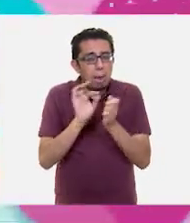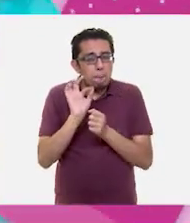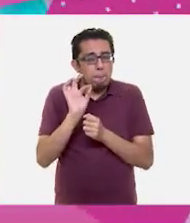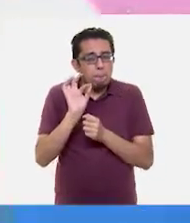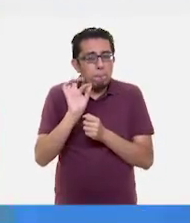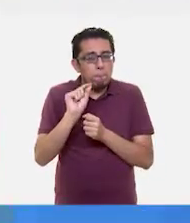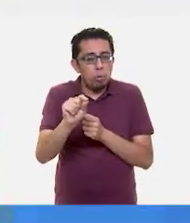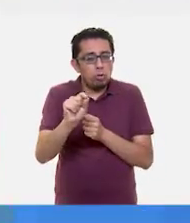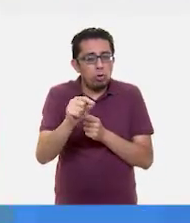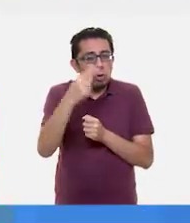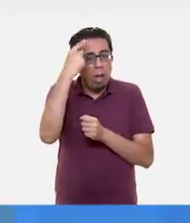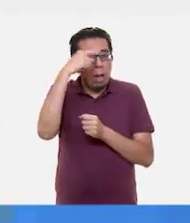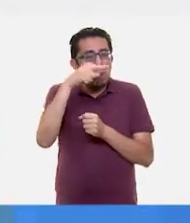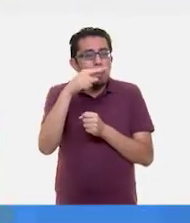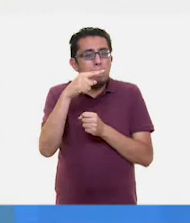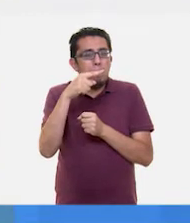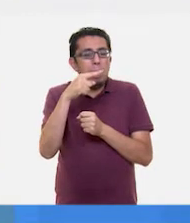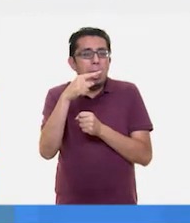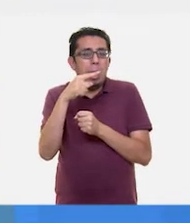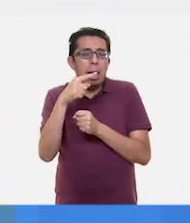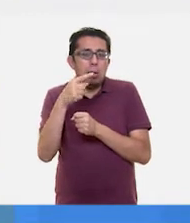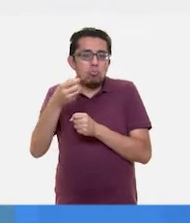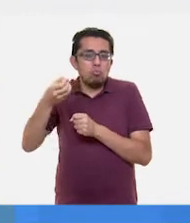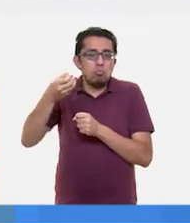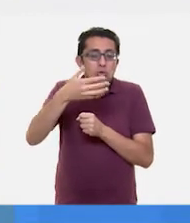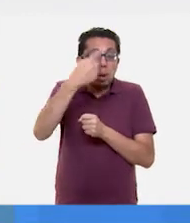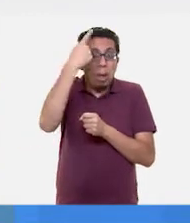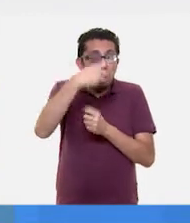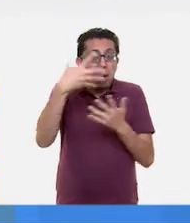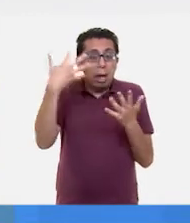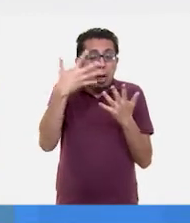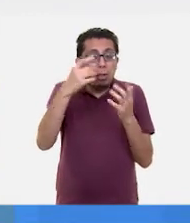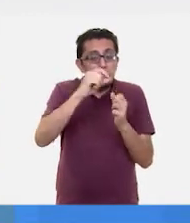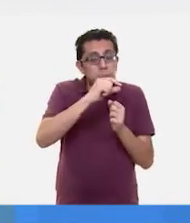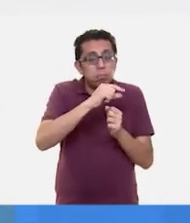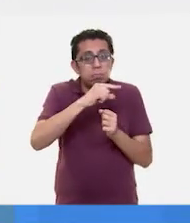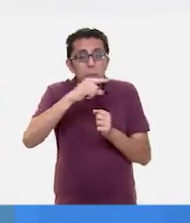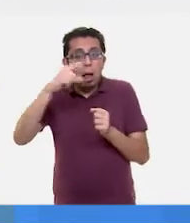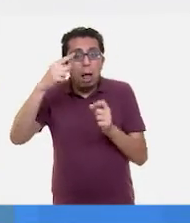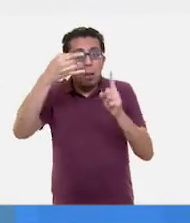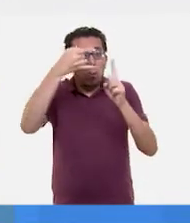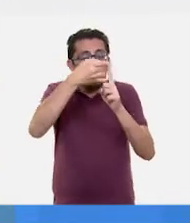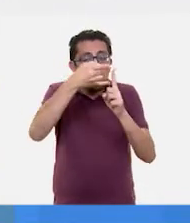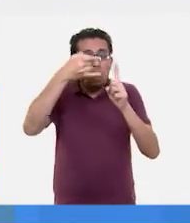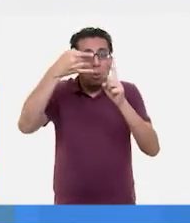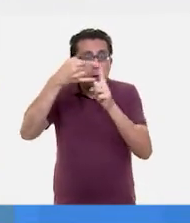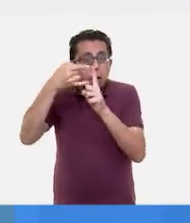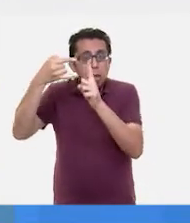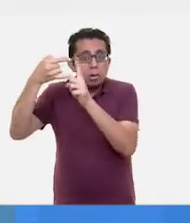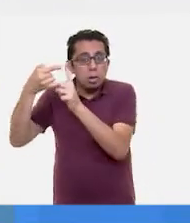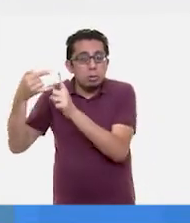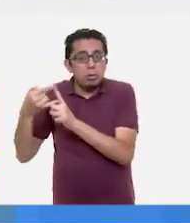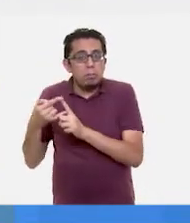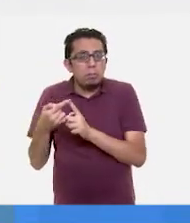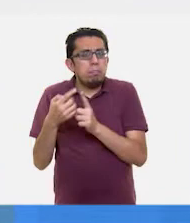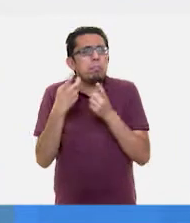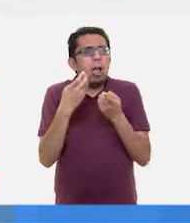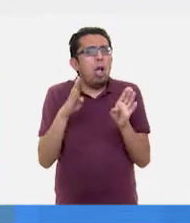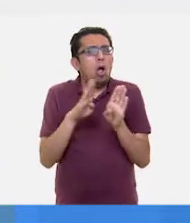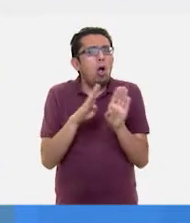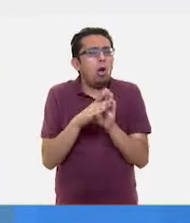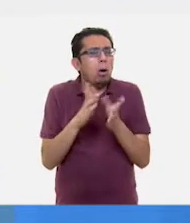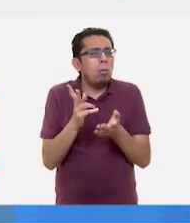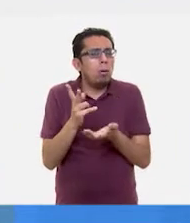se agregan para formar la sucesión de figuras cuadrangulares, lo cual podemos comprobar al realizar el acomodo